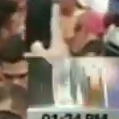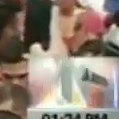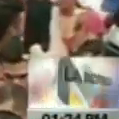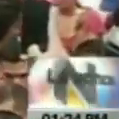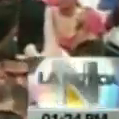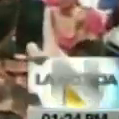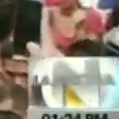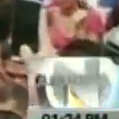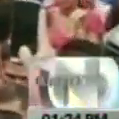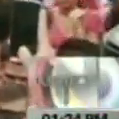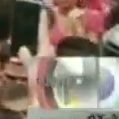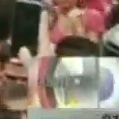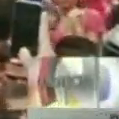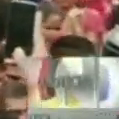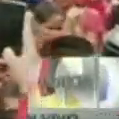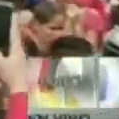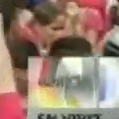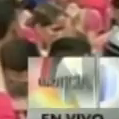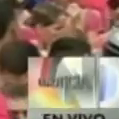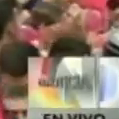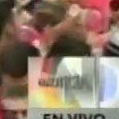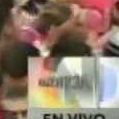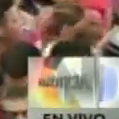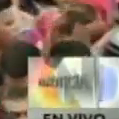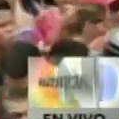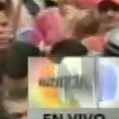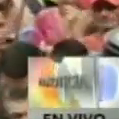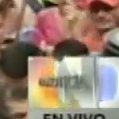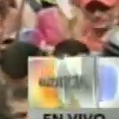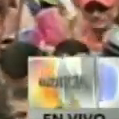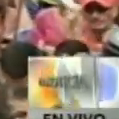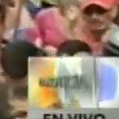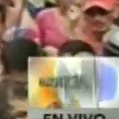personas jóvenes, estudiantes, que salieron hoy a las calles de Caracas.